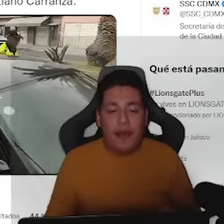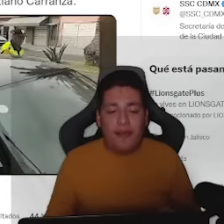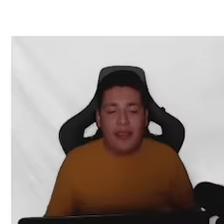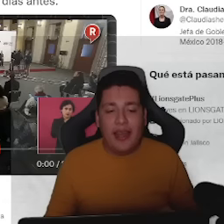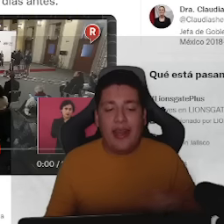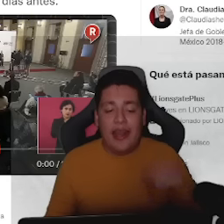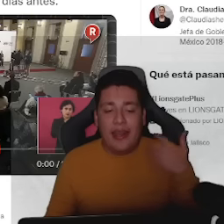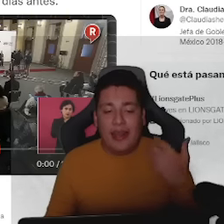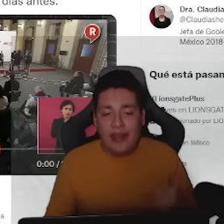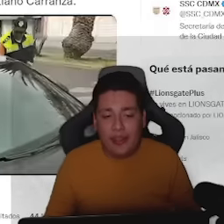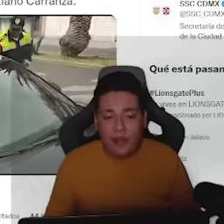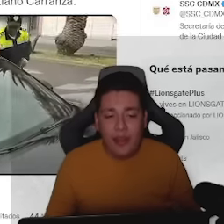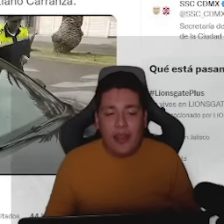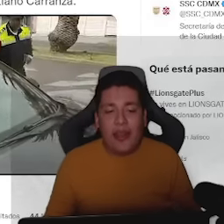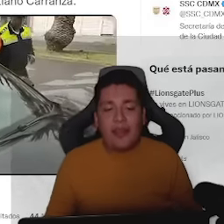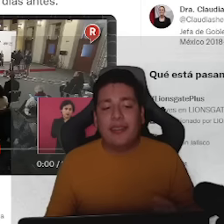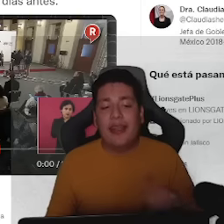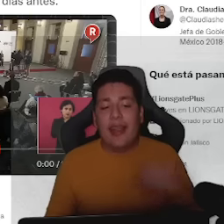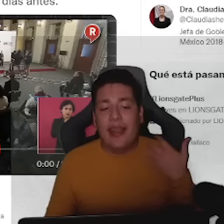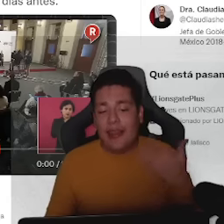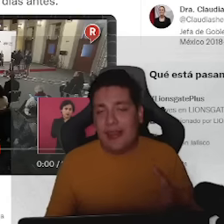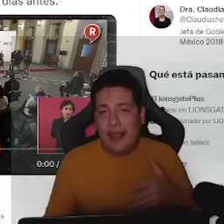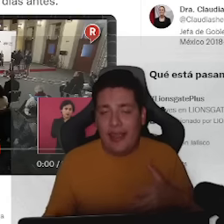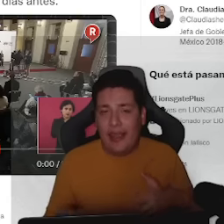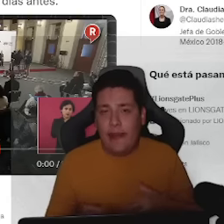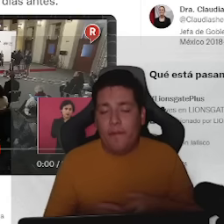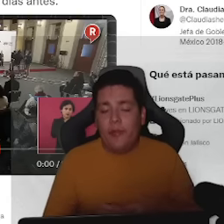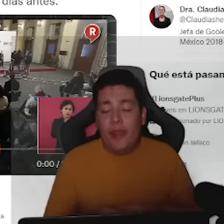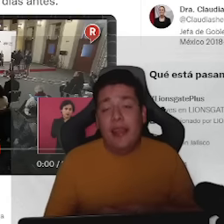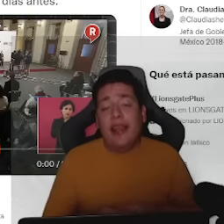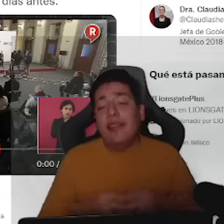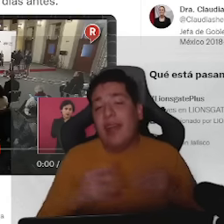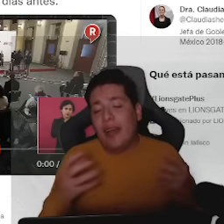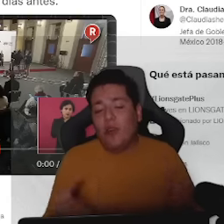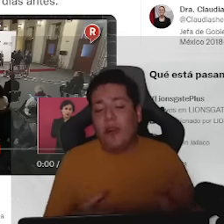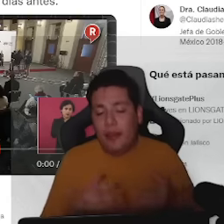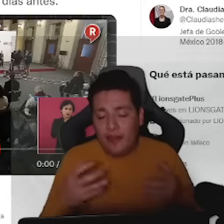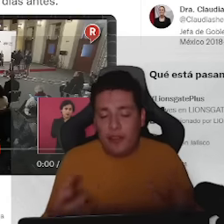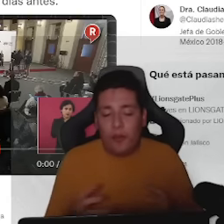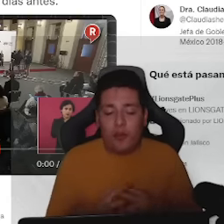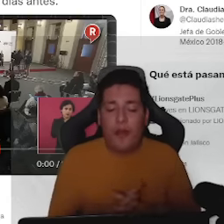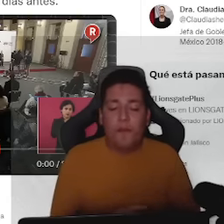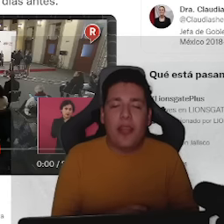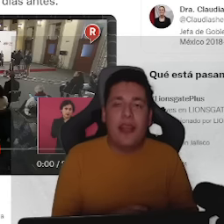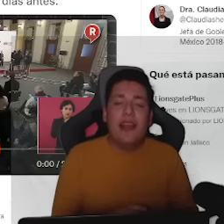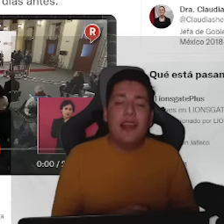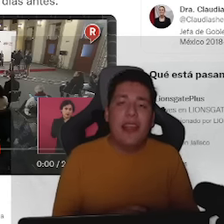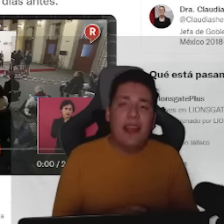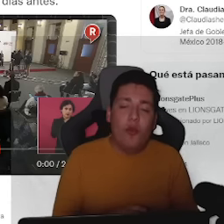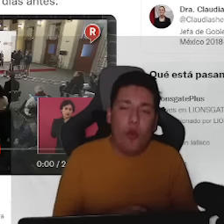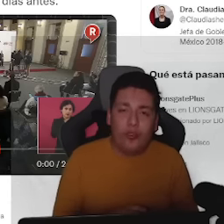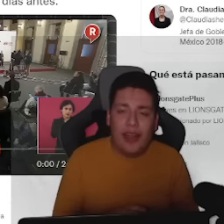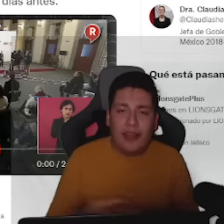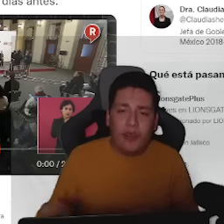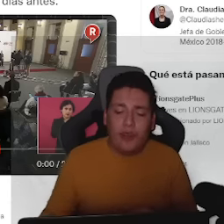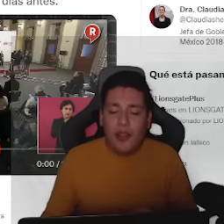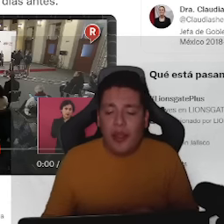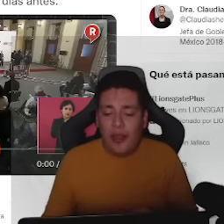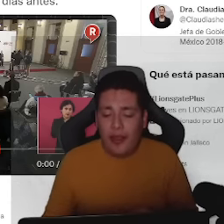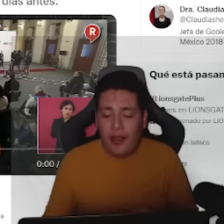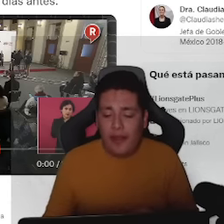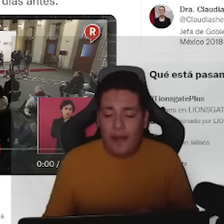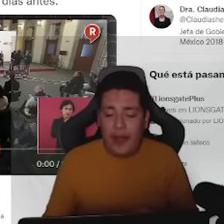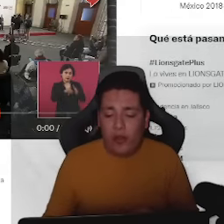cómo levantan el carrito ese en el que ese carro que participó también en los